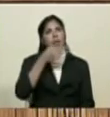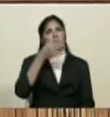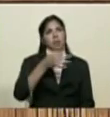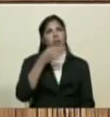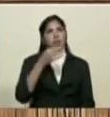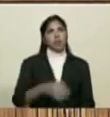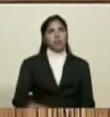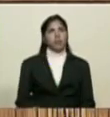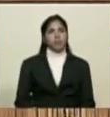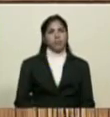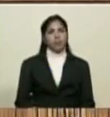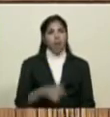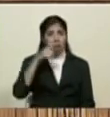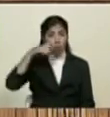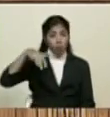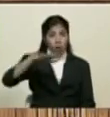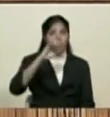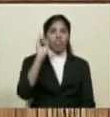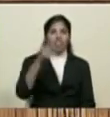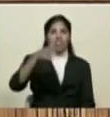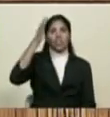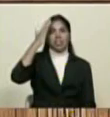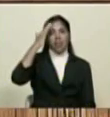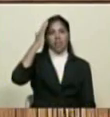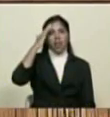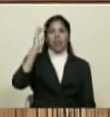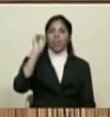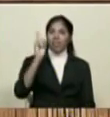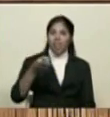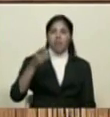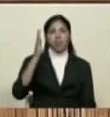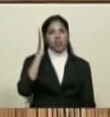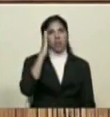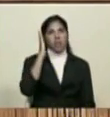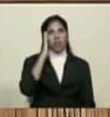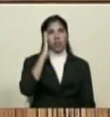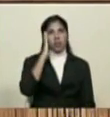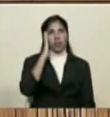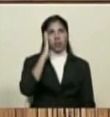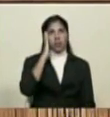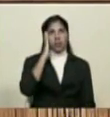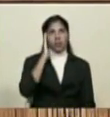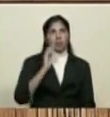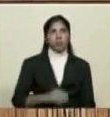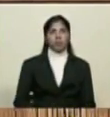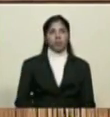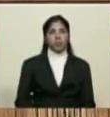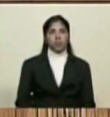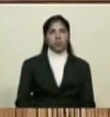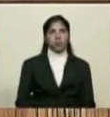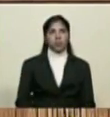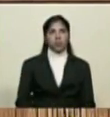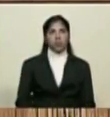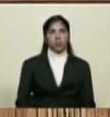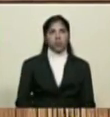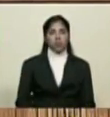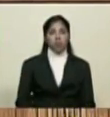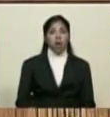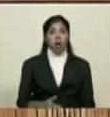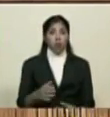pueblo tenía que conocer, el pueblo, la Asamblea Constituyente que nos designó Fiscal General de la